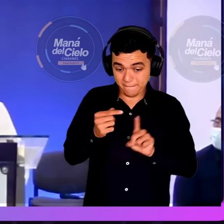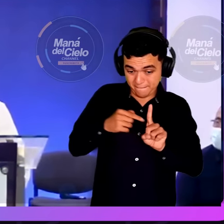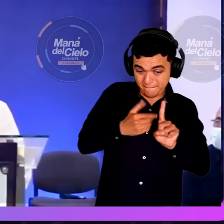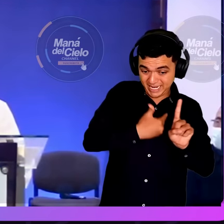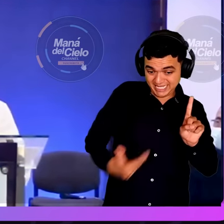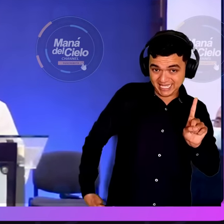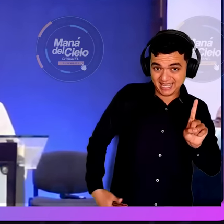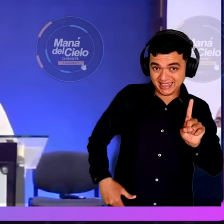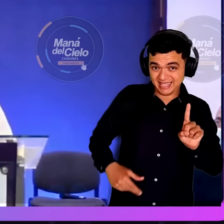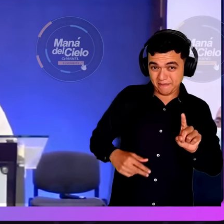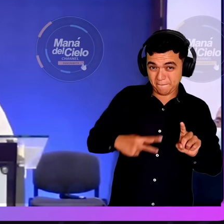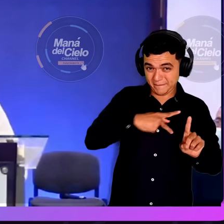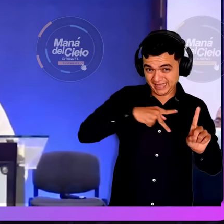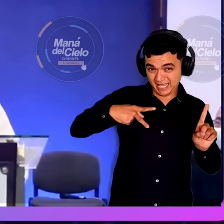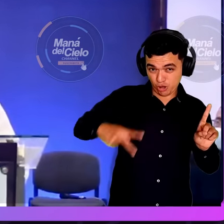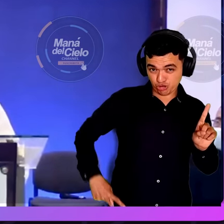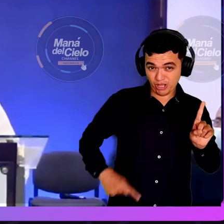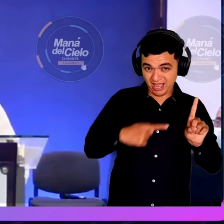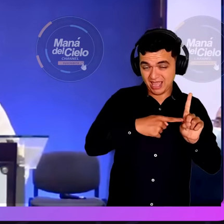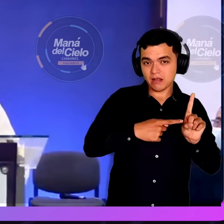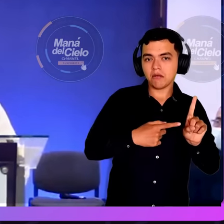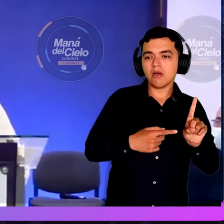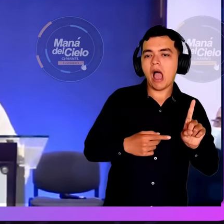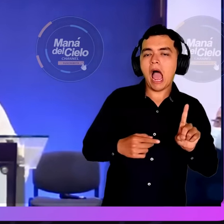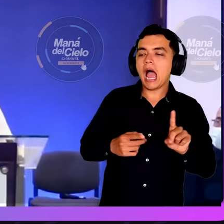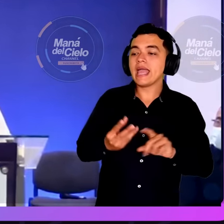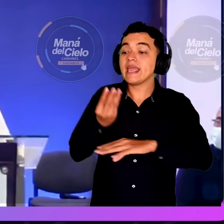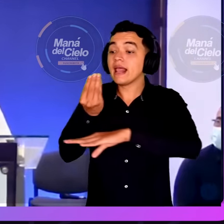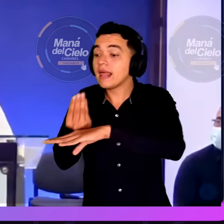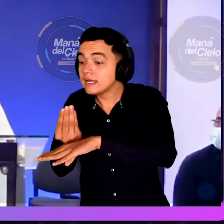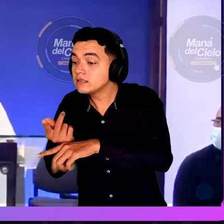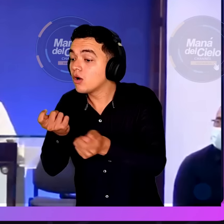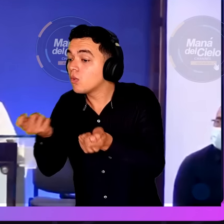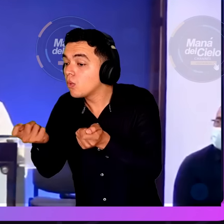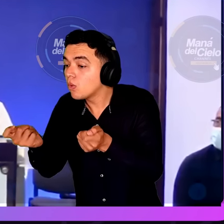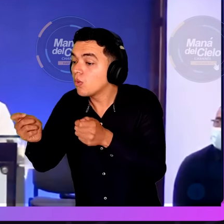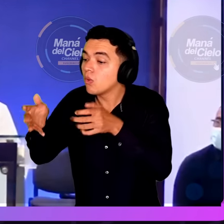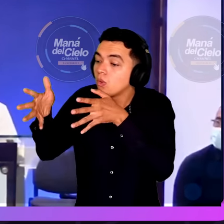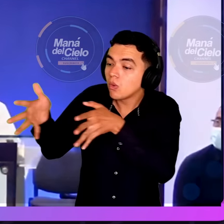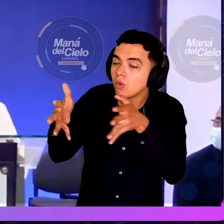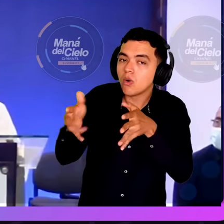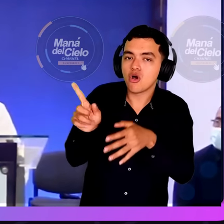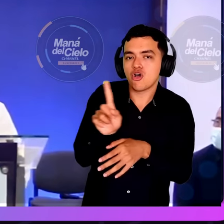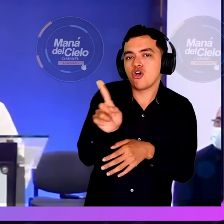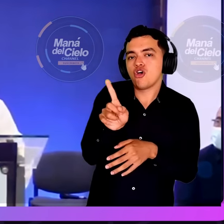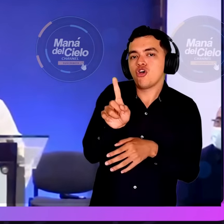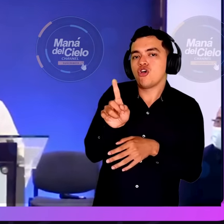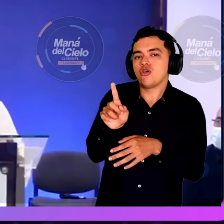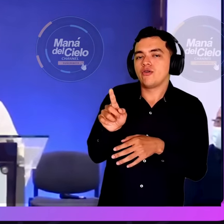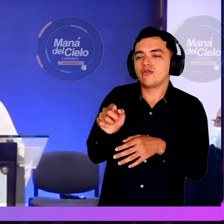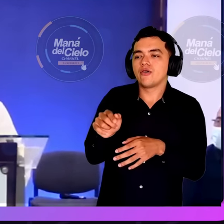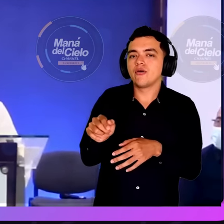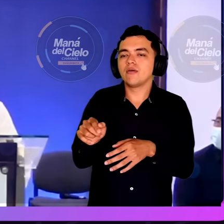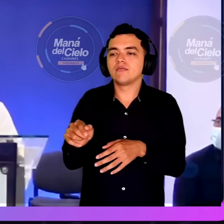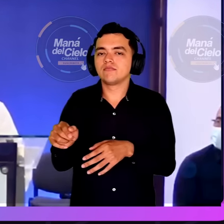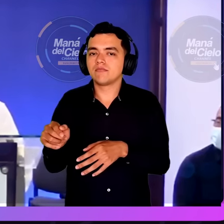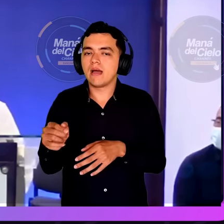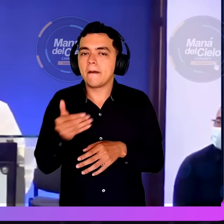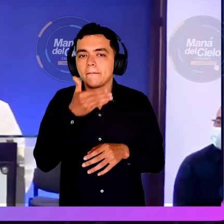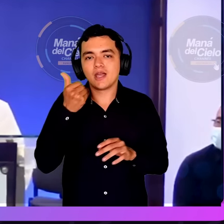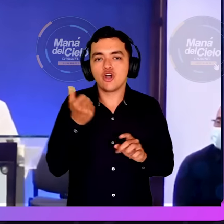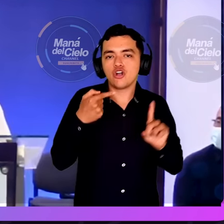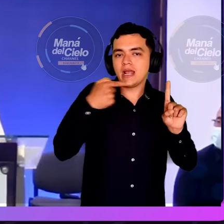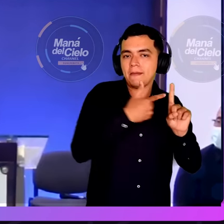iglesia, que nosotros entregamos aquí la iglesia central de Bucaramanga, nos fuimos a vivir a un apartamento mientras en Medellín se organizaban las oficinas, la sede de la